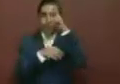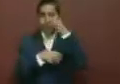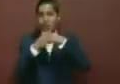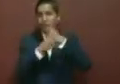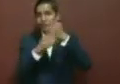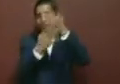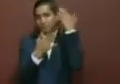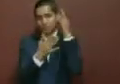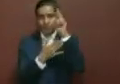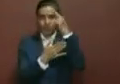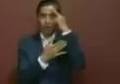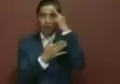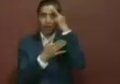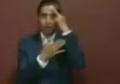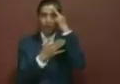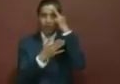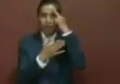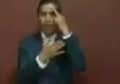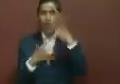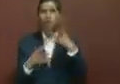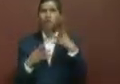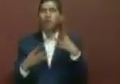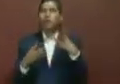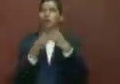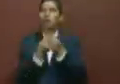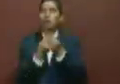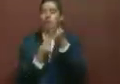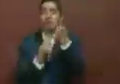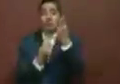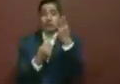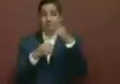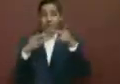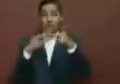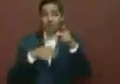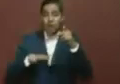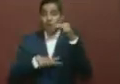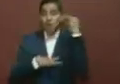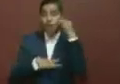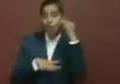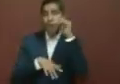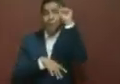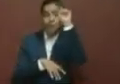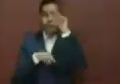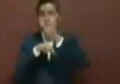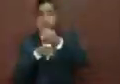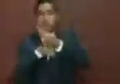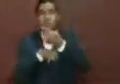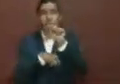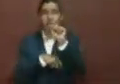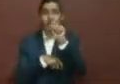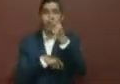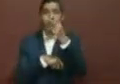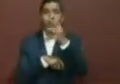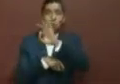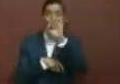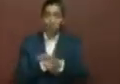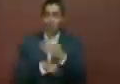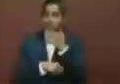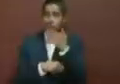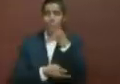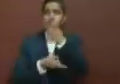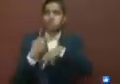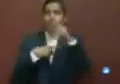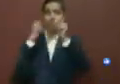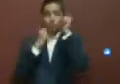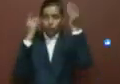tuvimos un incremento en las tres principales regiones, Morelia, Pátzcuaro y Uruapan, del 22% en afluencia